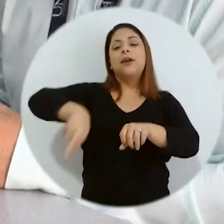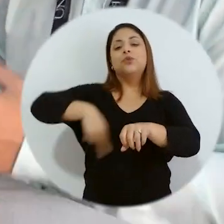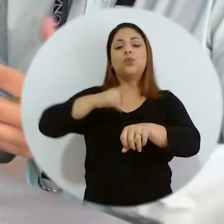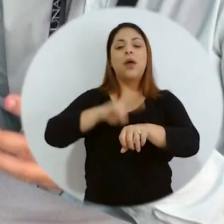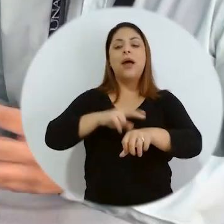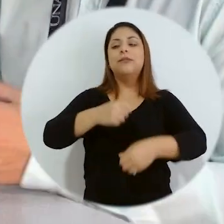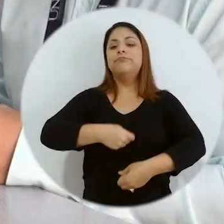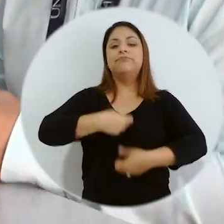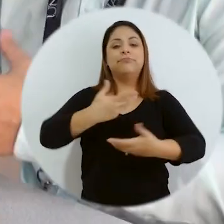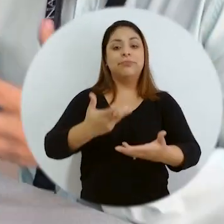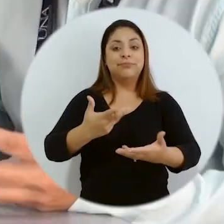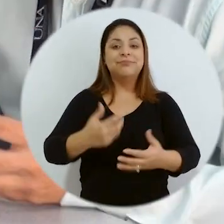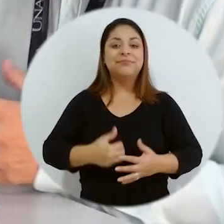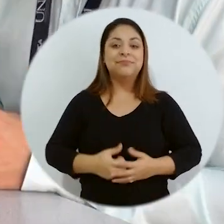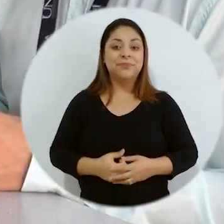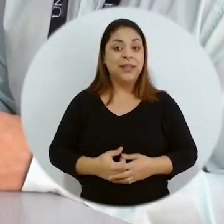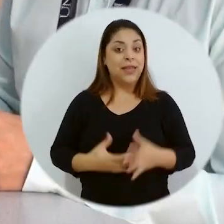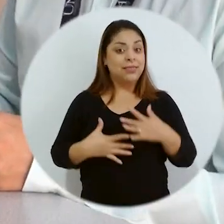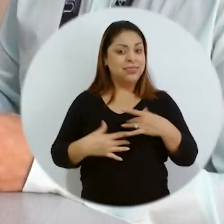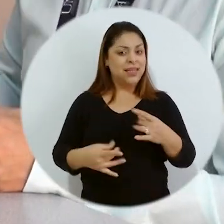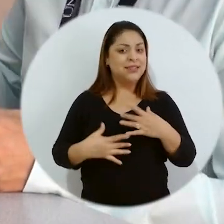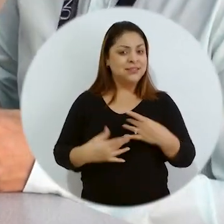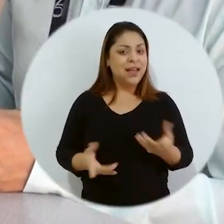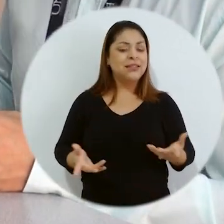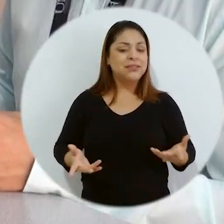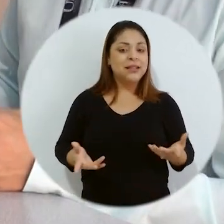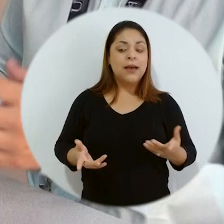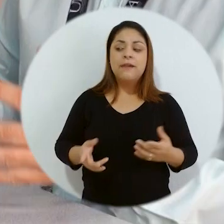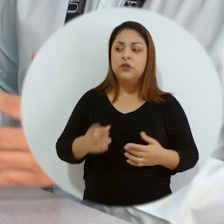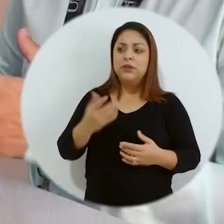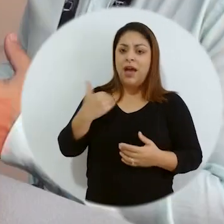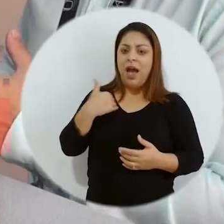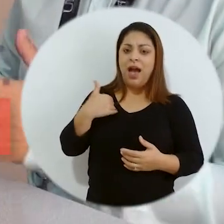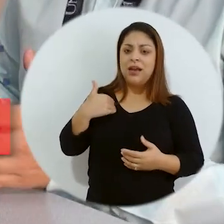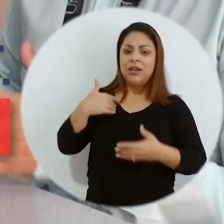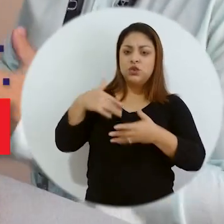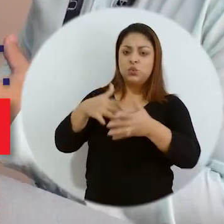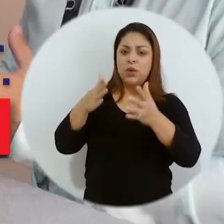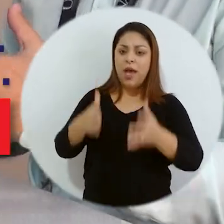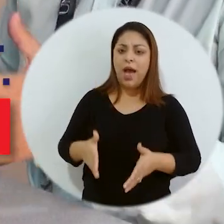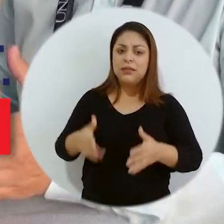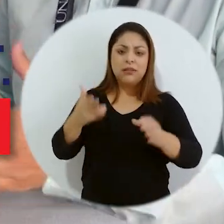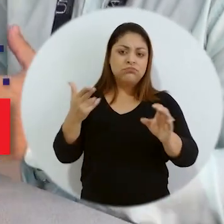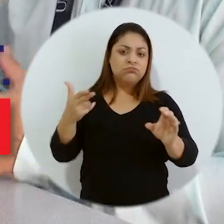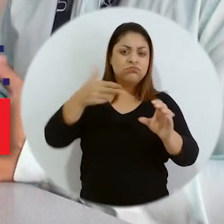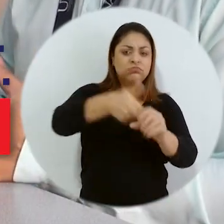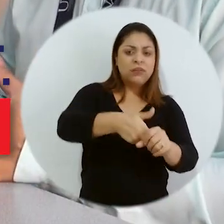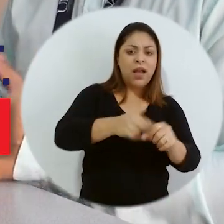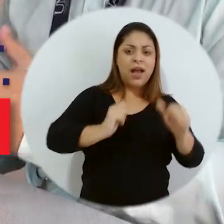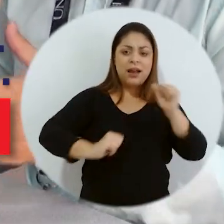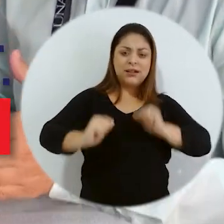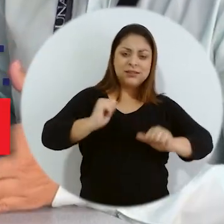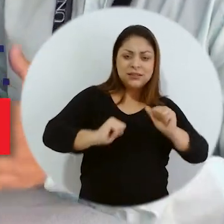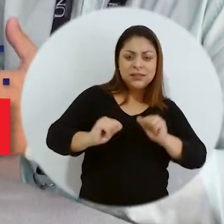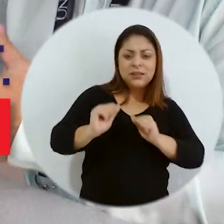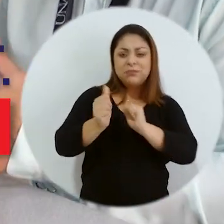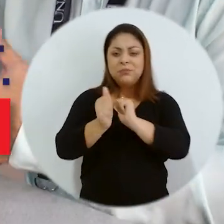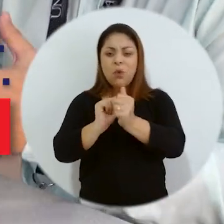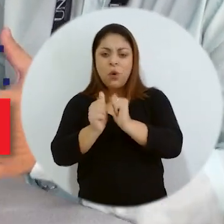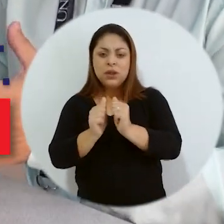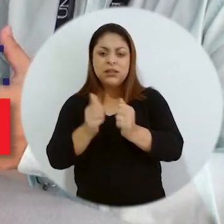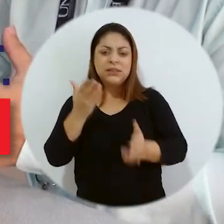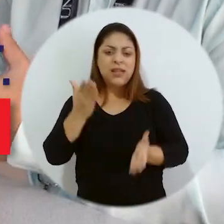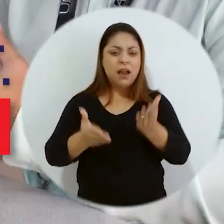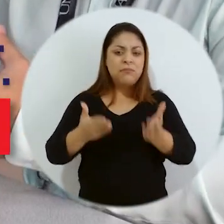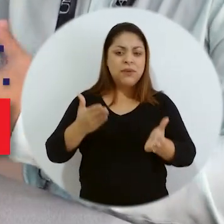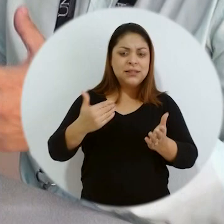más natural y espontánea posible. Sí, Qué interesante ese caso. Tenemos casos de estudiantes entonces que han incursionado en el área artística, deportiva,